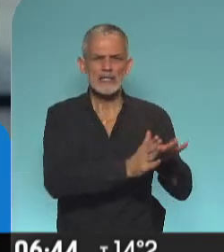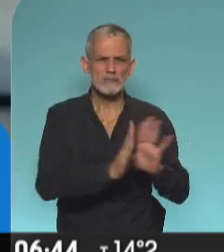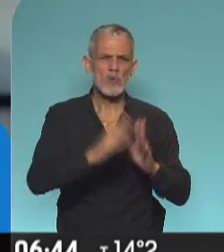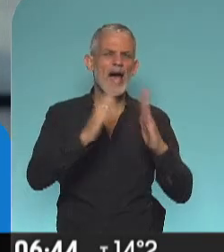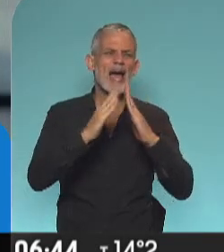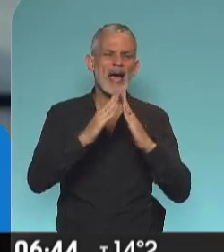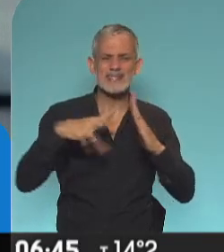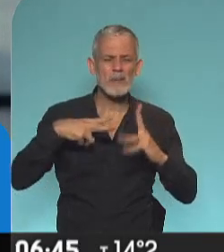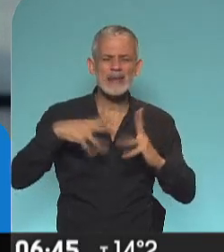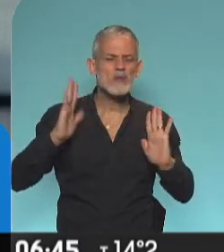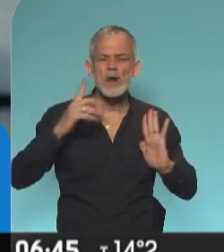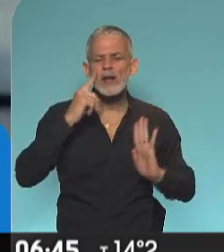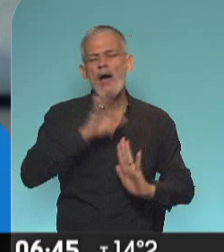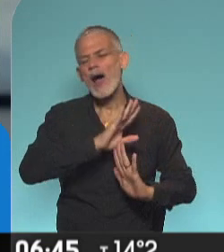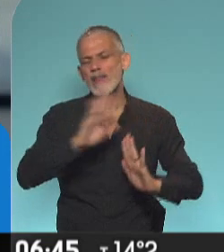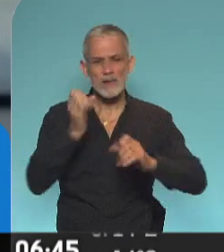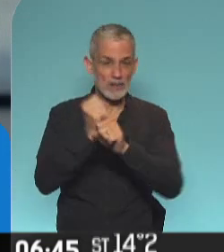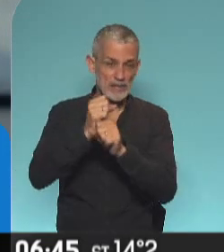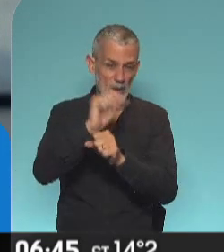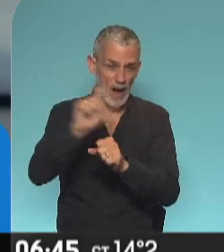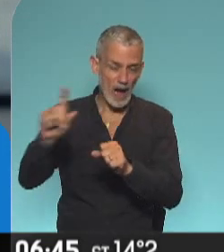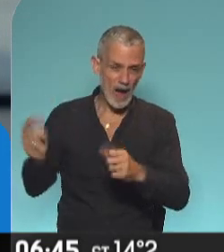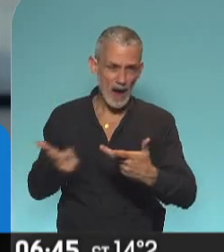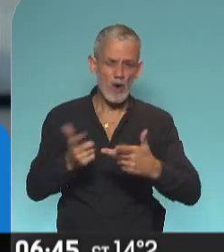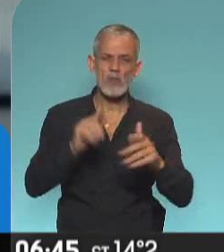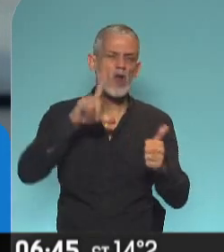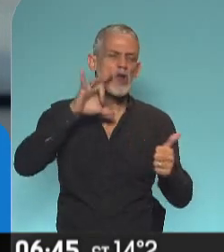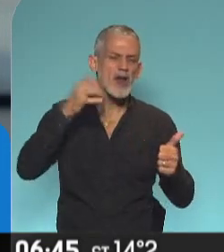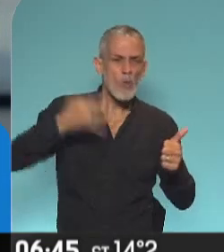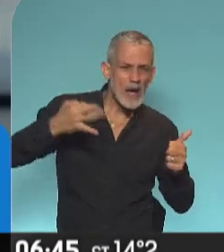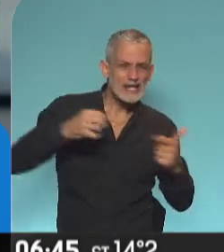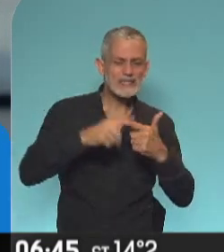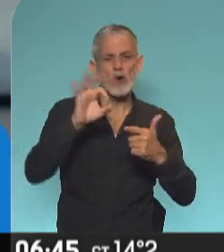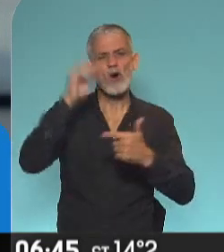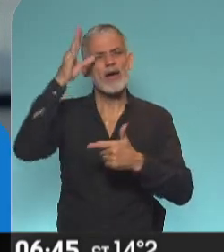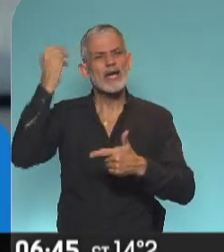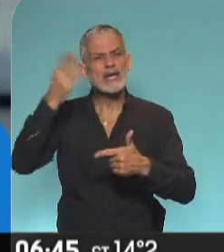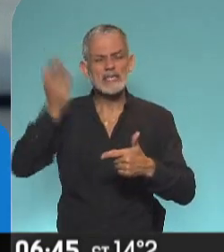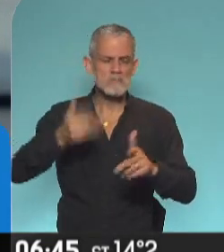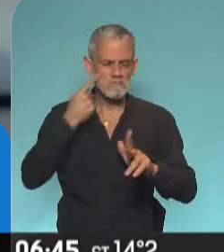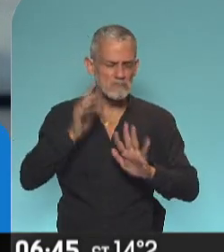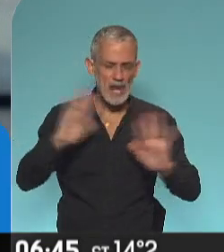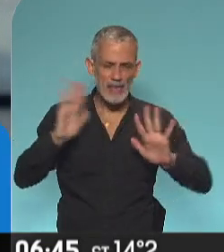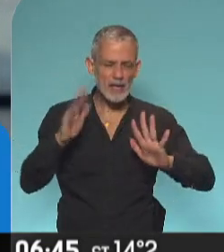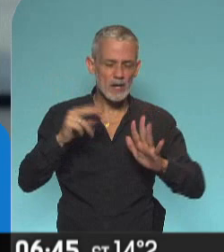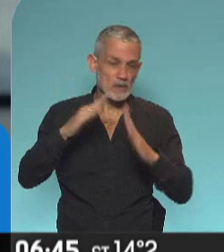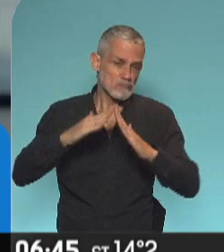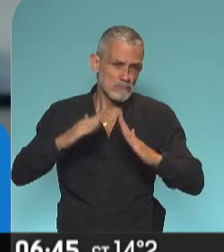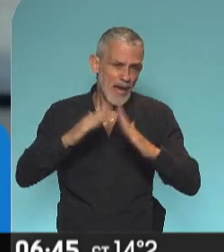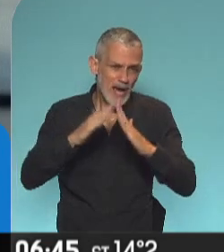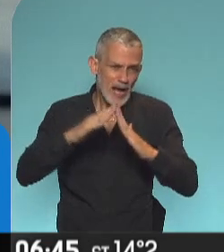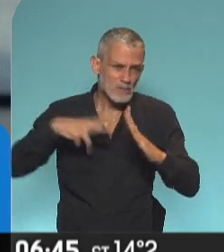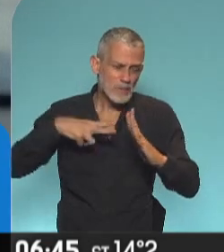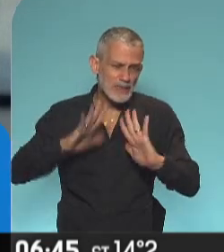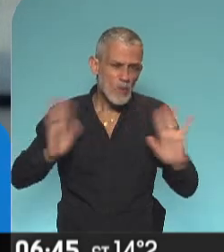domicilios particulares no tienen nada que ver con la institucionalidad, ni de Lorenzetti como miembro de la Corte, ni de la vicepresidenta Cristina Fernández